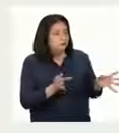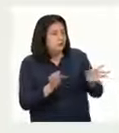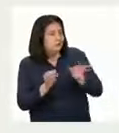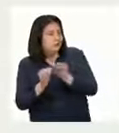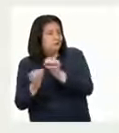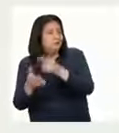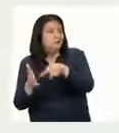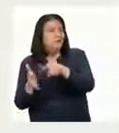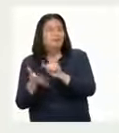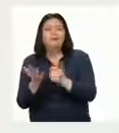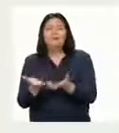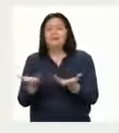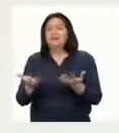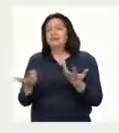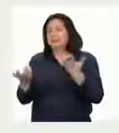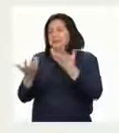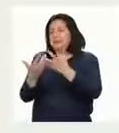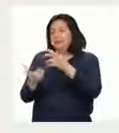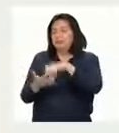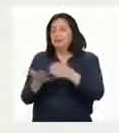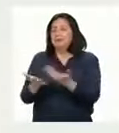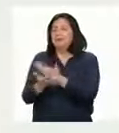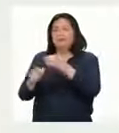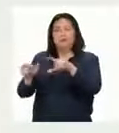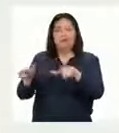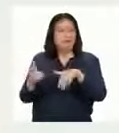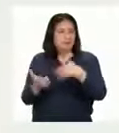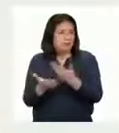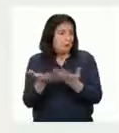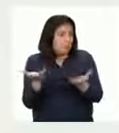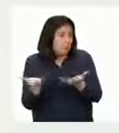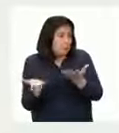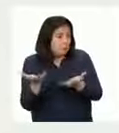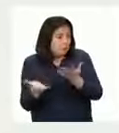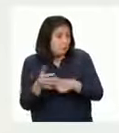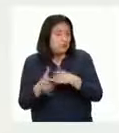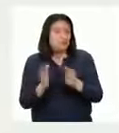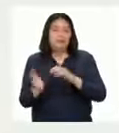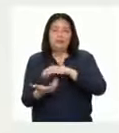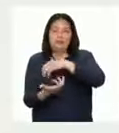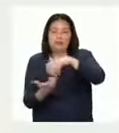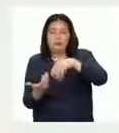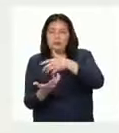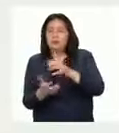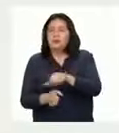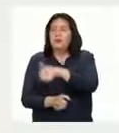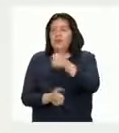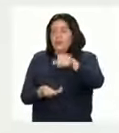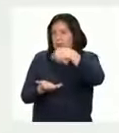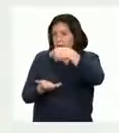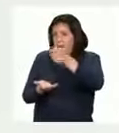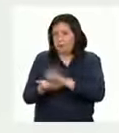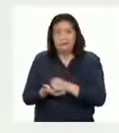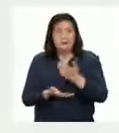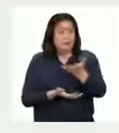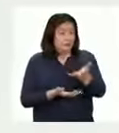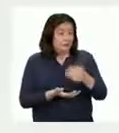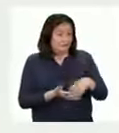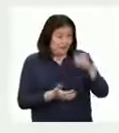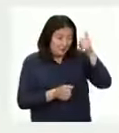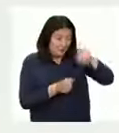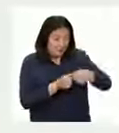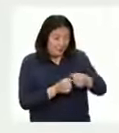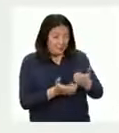también y se adapta con los ingredientes del nuevo lugar al que llegamos o incluso se fusiona con otros platos. Eso pasó